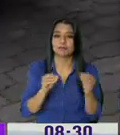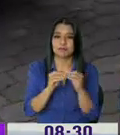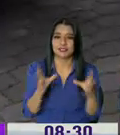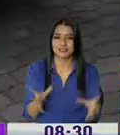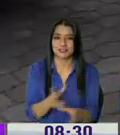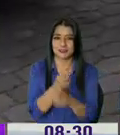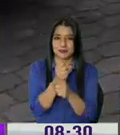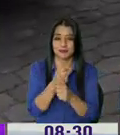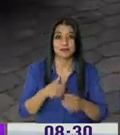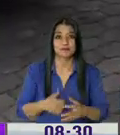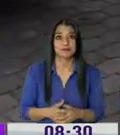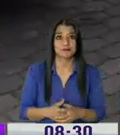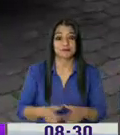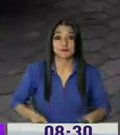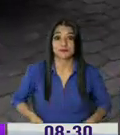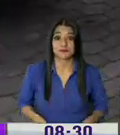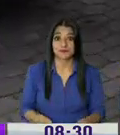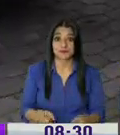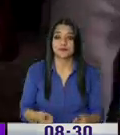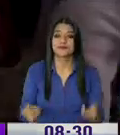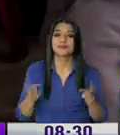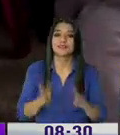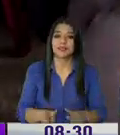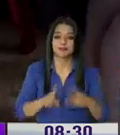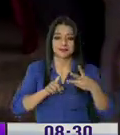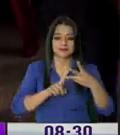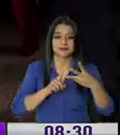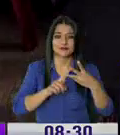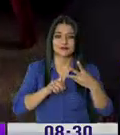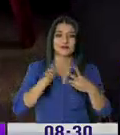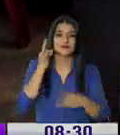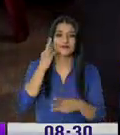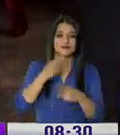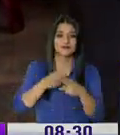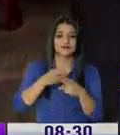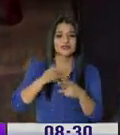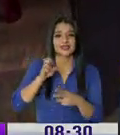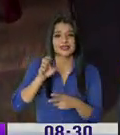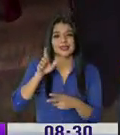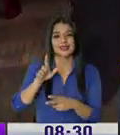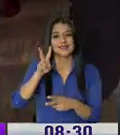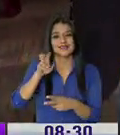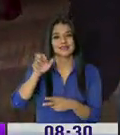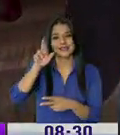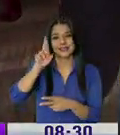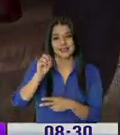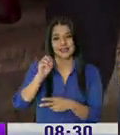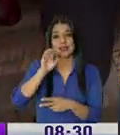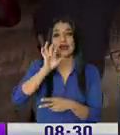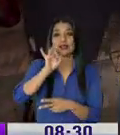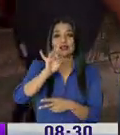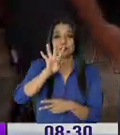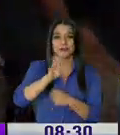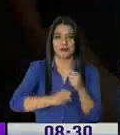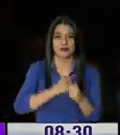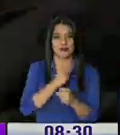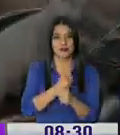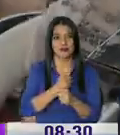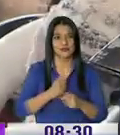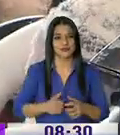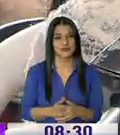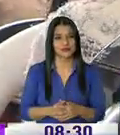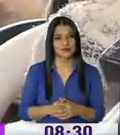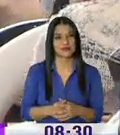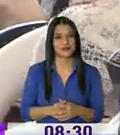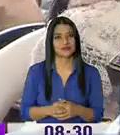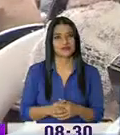de ruedas que también llevó alegría y alivio a la vida de Elvira Guarutuña, de 84 años de edad. A Dios se